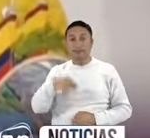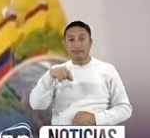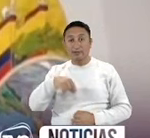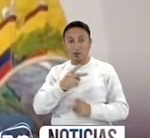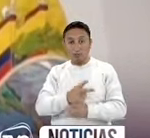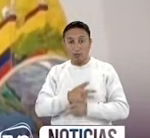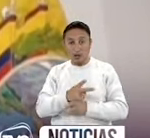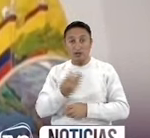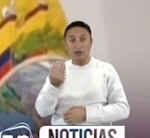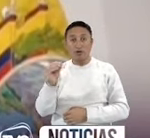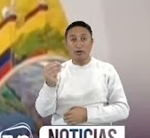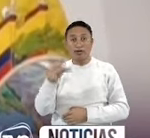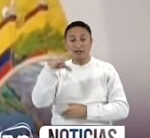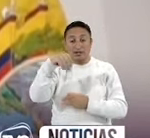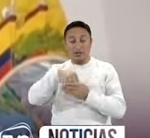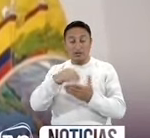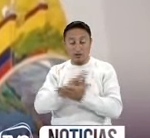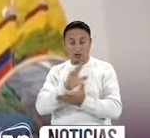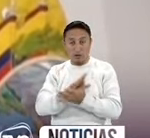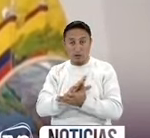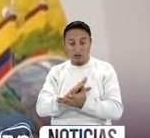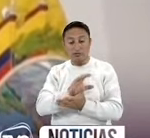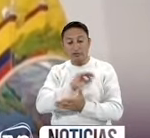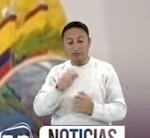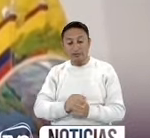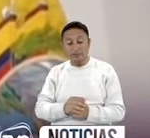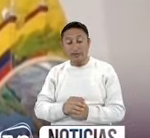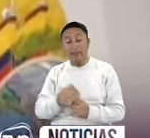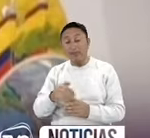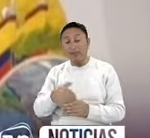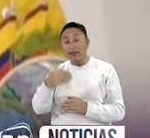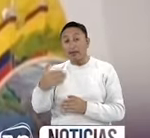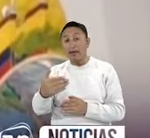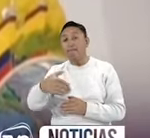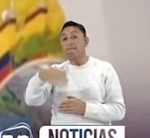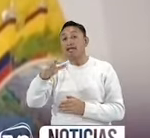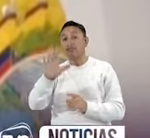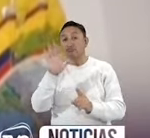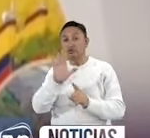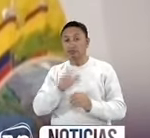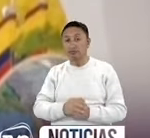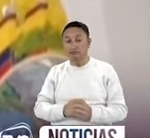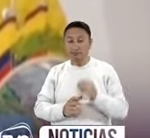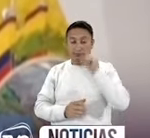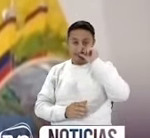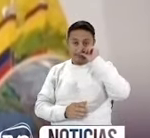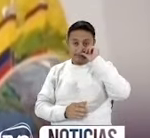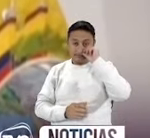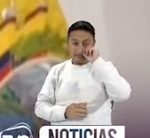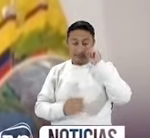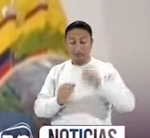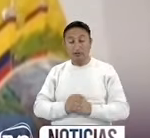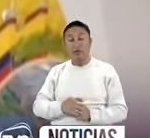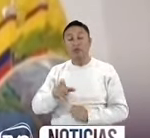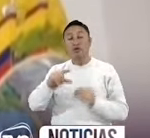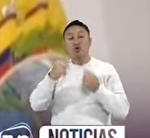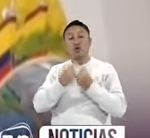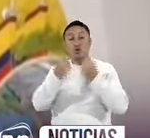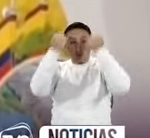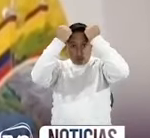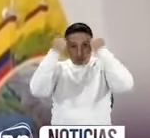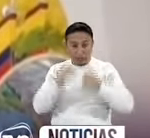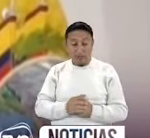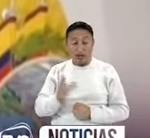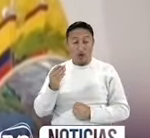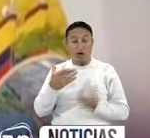el sistema educativo, sino que ahora hay una amenaza más latente y es el reclutamiento por parte de los grupos criminales o los actores al margen de